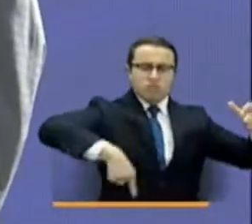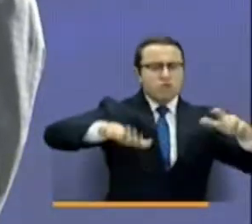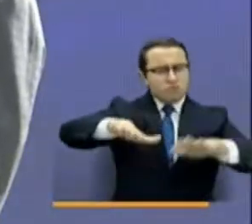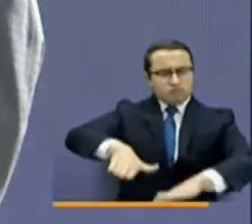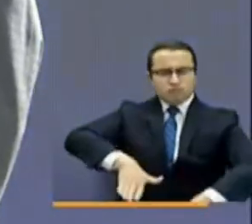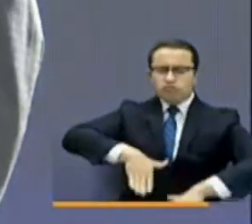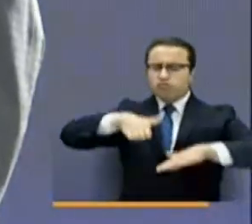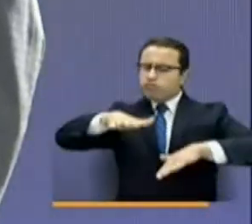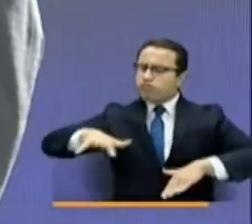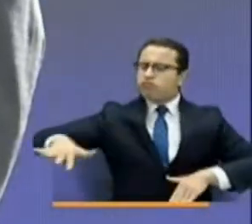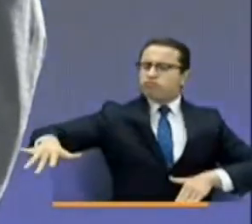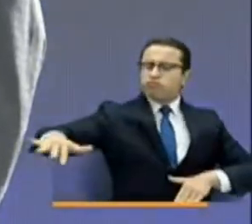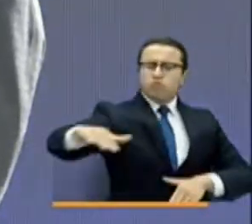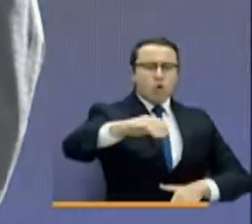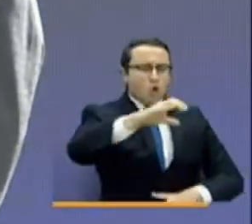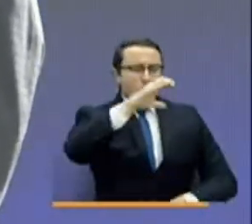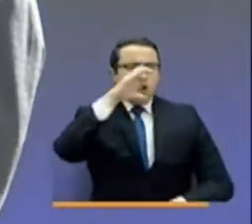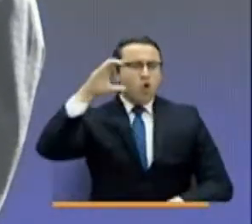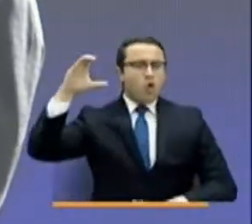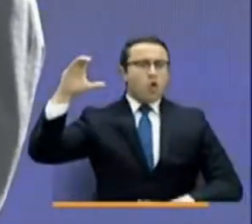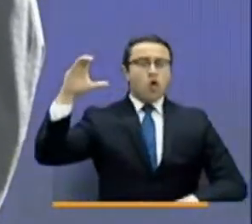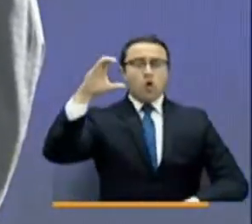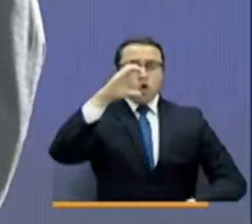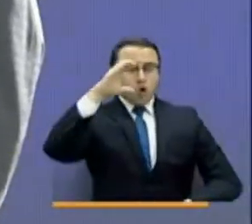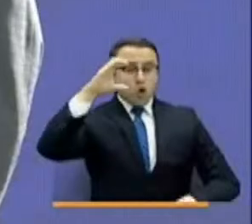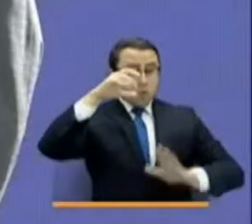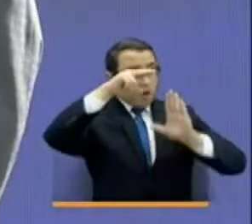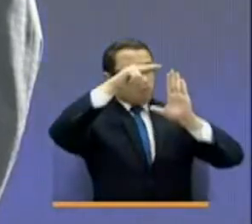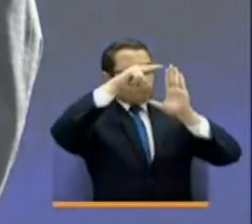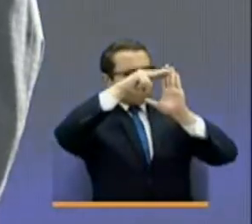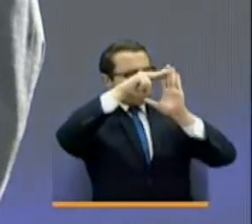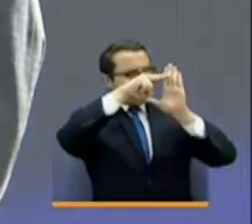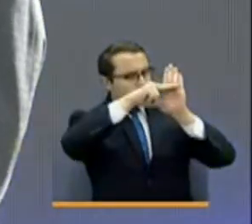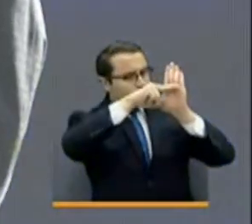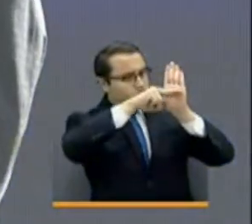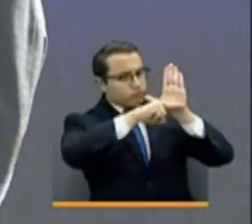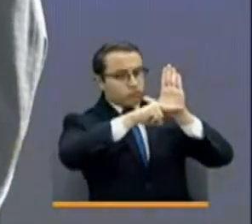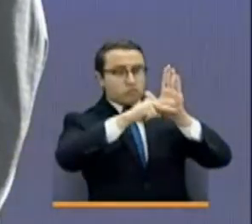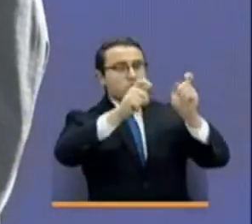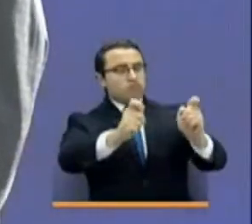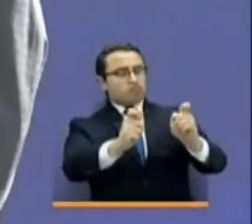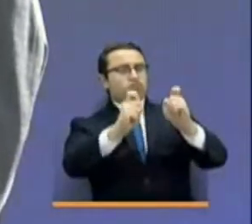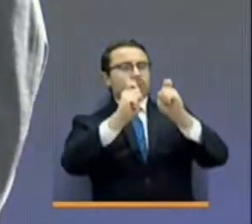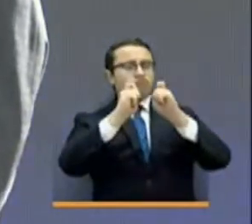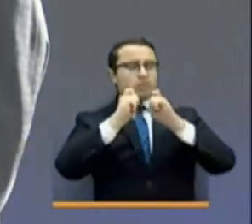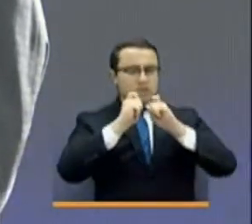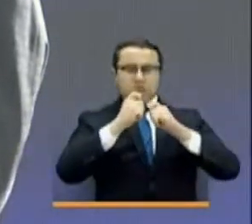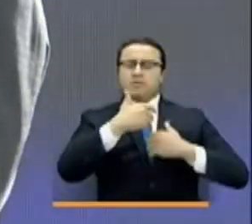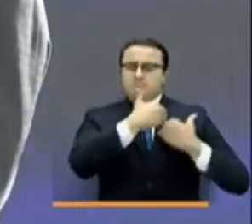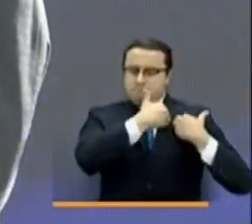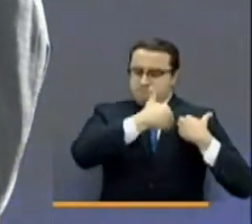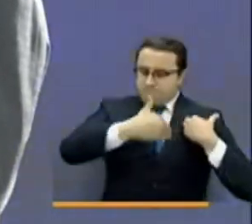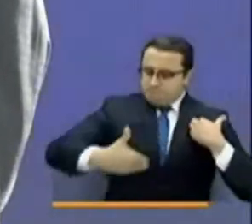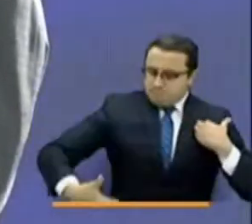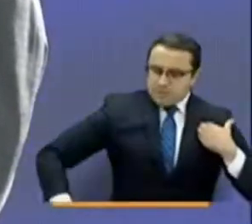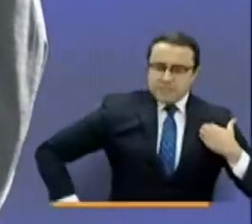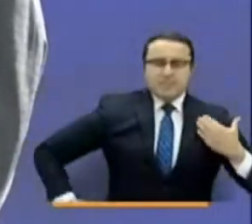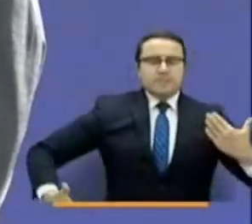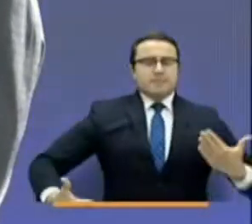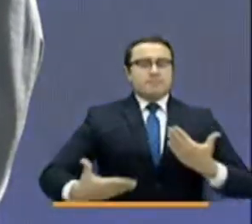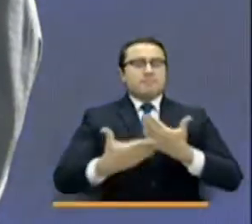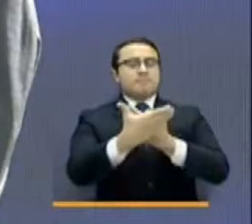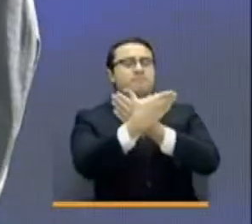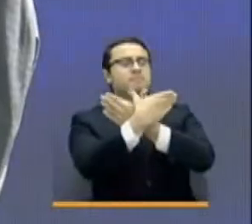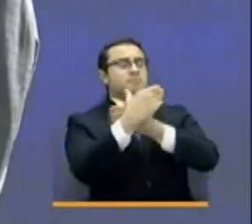Colombia cumplir fiel y legalmente con los deberes que el cargo de presidente de la República os